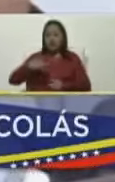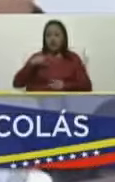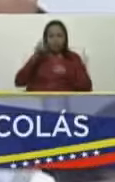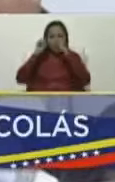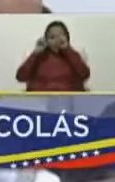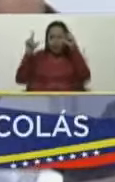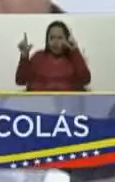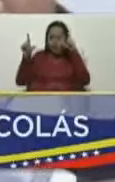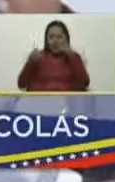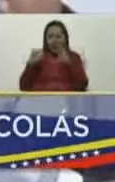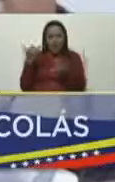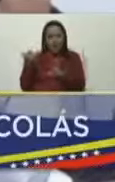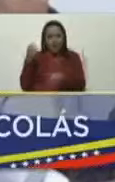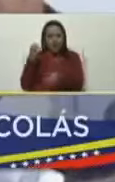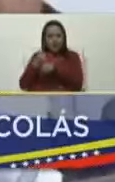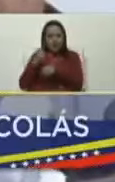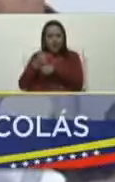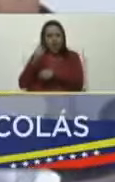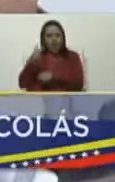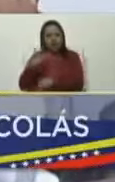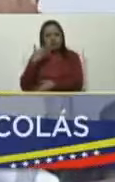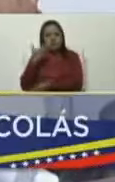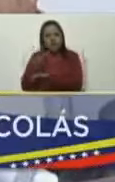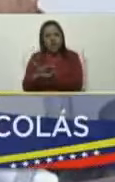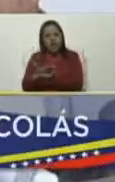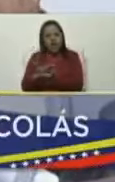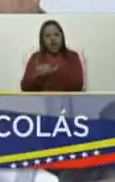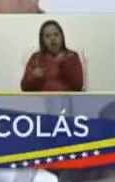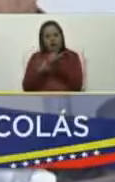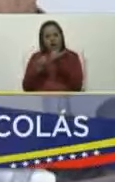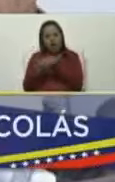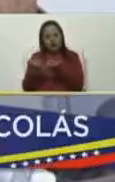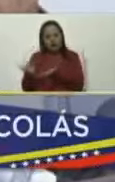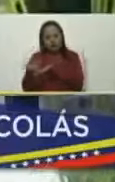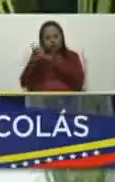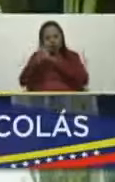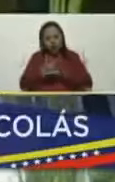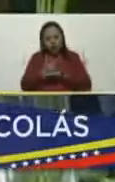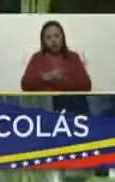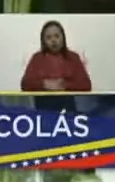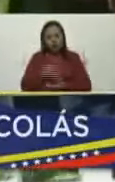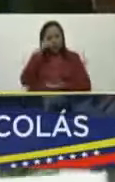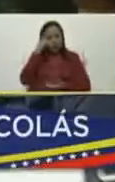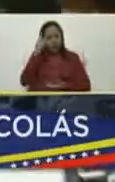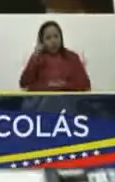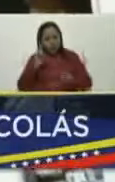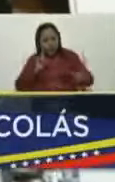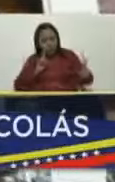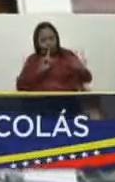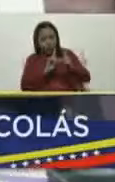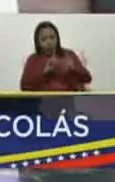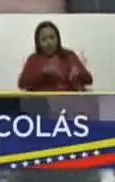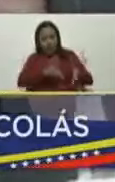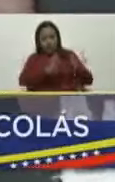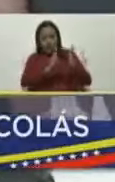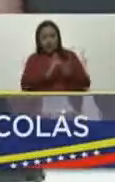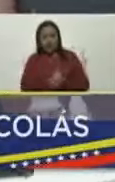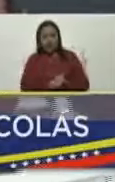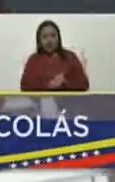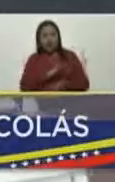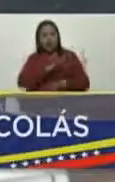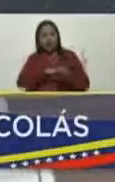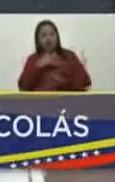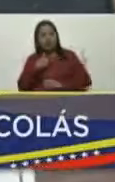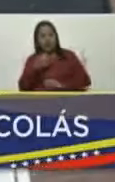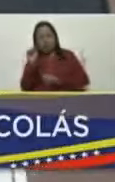todavía y agradecido por la ayuda que me han prestado. Dios te puso en mi camino. Exactamente. Porque yo iba por